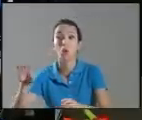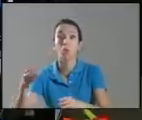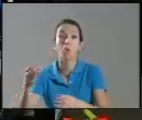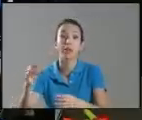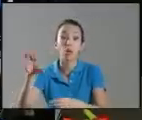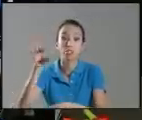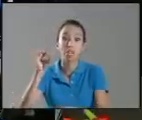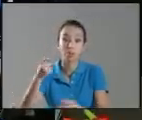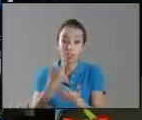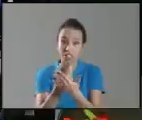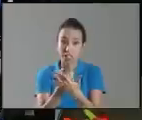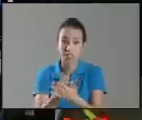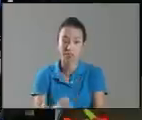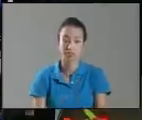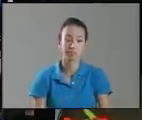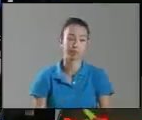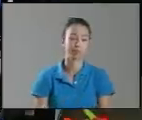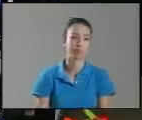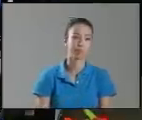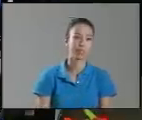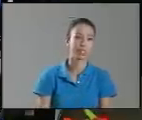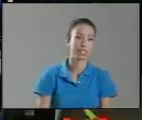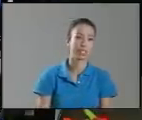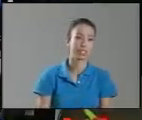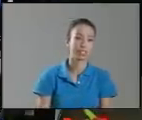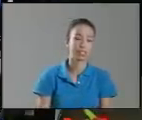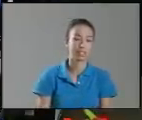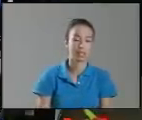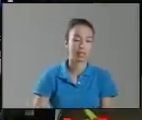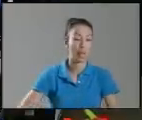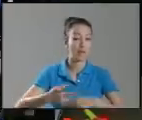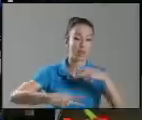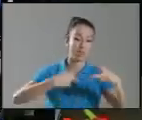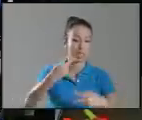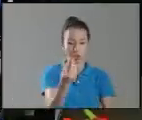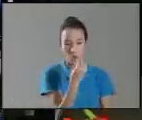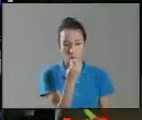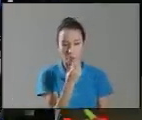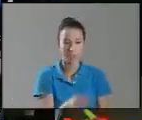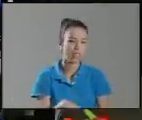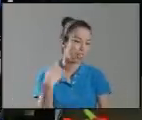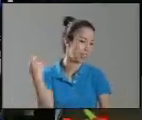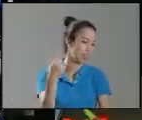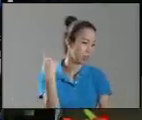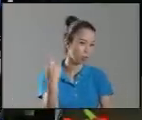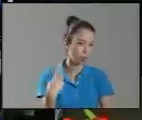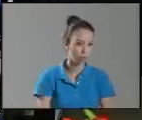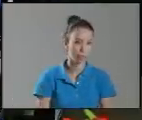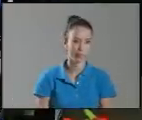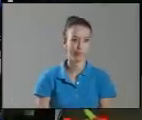démosle, don Juan de Dios. Y a mover pistas para ver de dónde sacaba la plata.